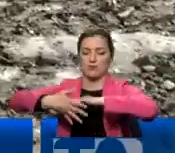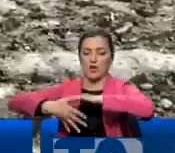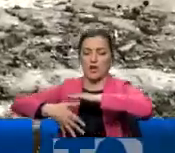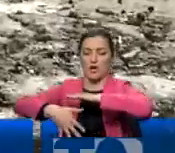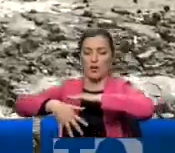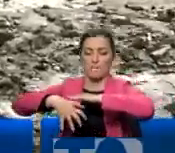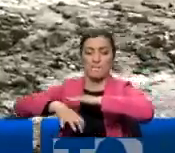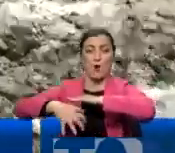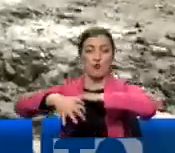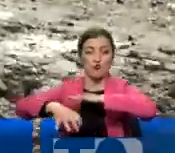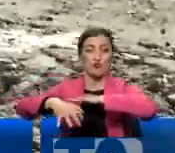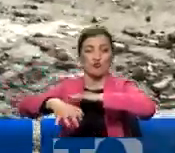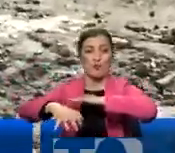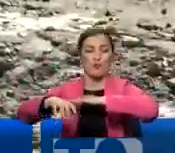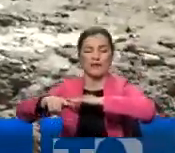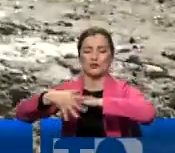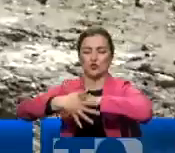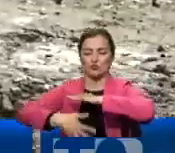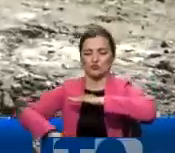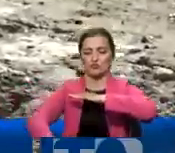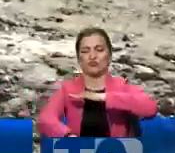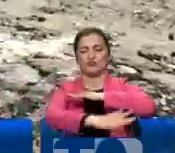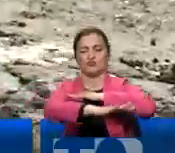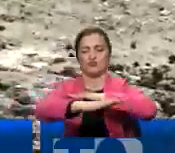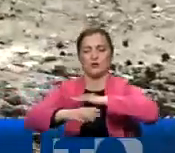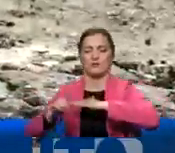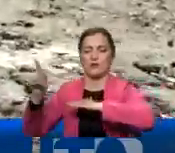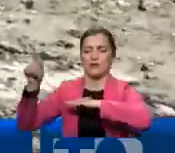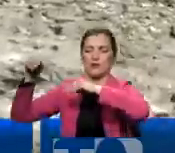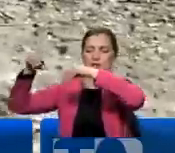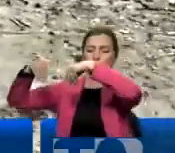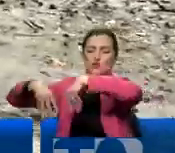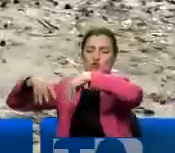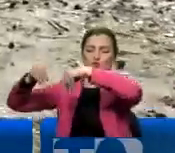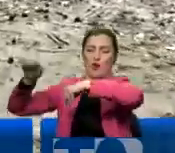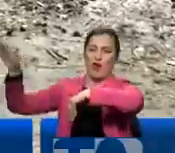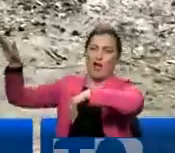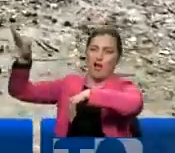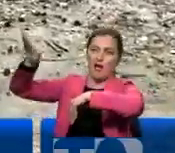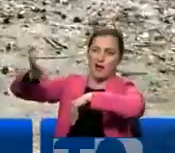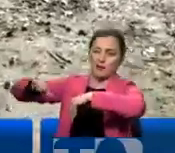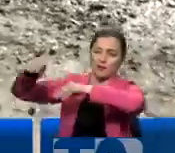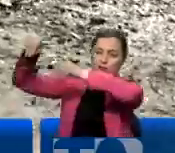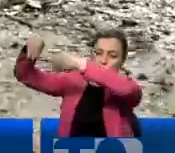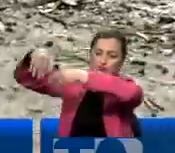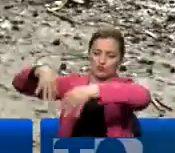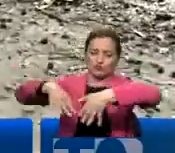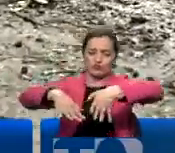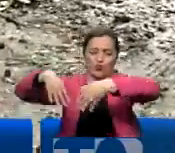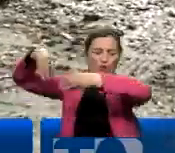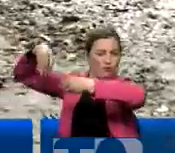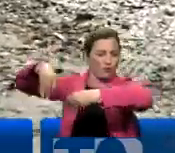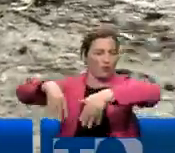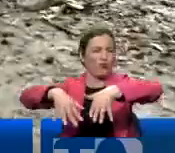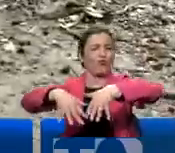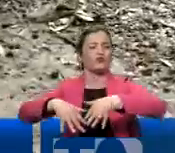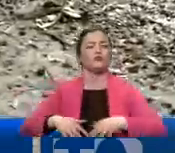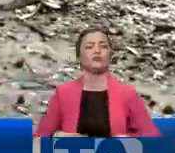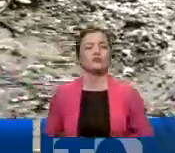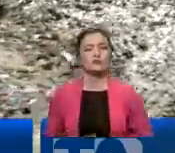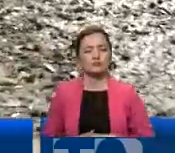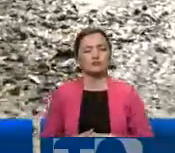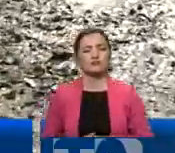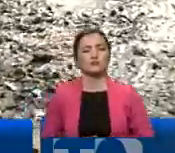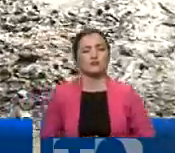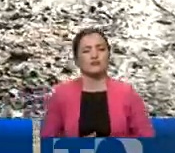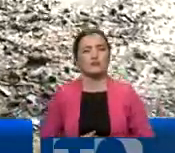vienen a parar todo el agua que se recolecta de las partes altas. Entonces, asimismo, sumado